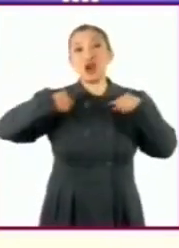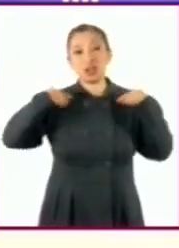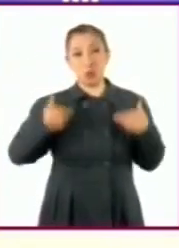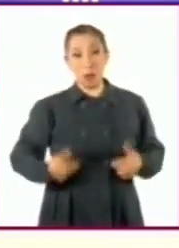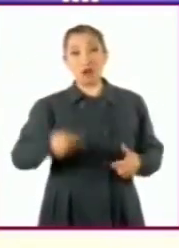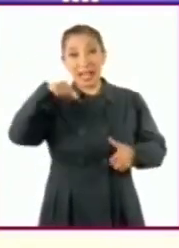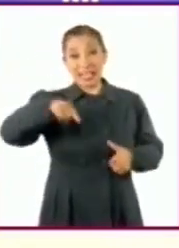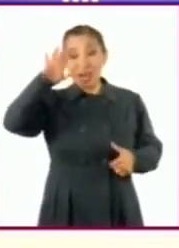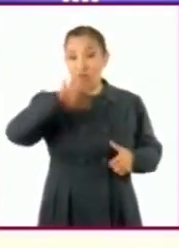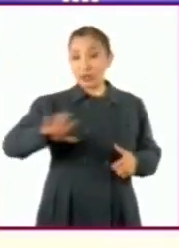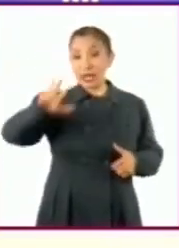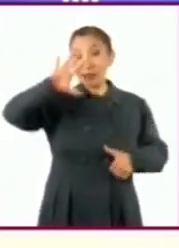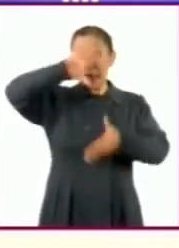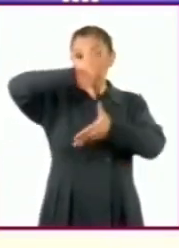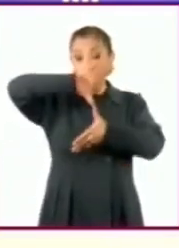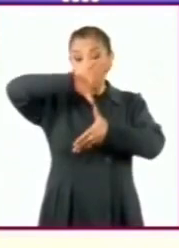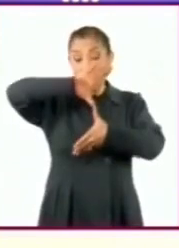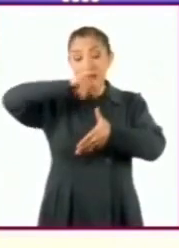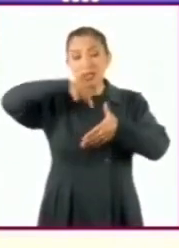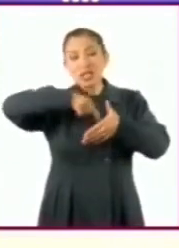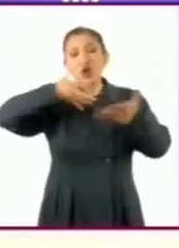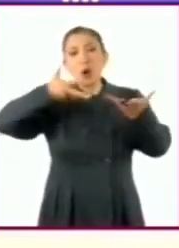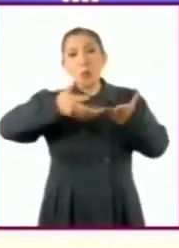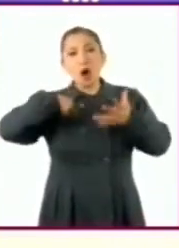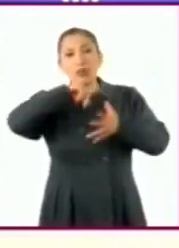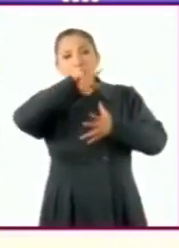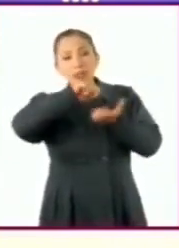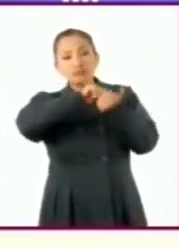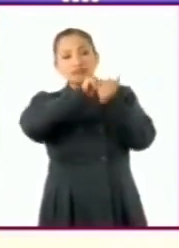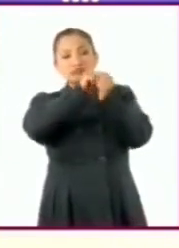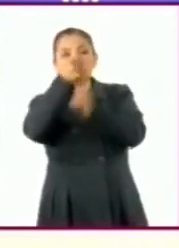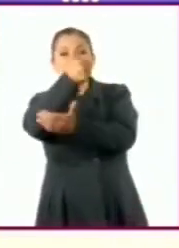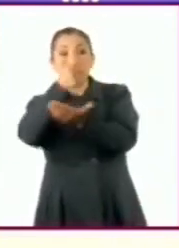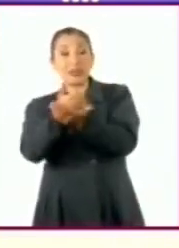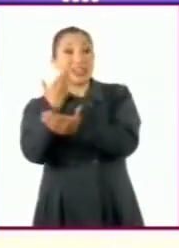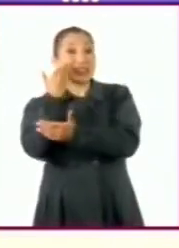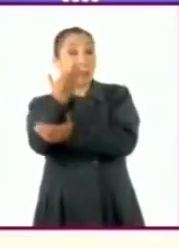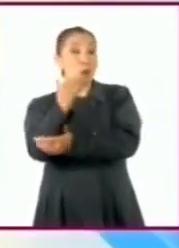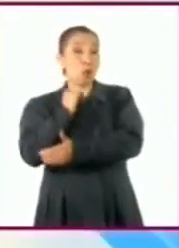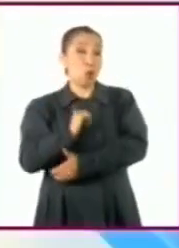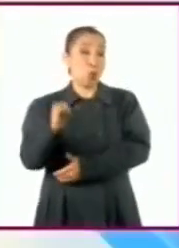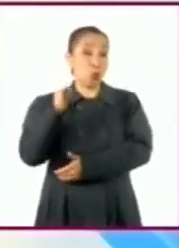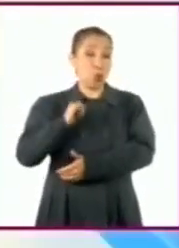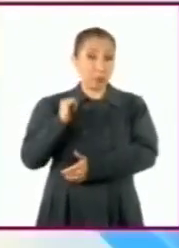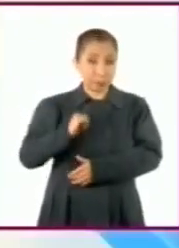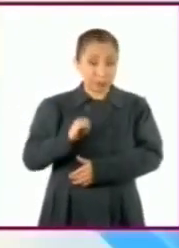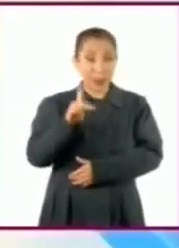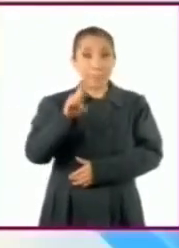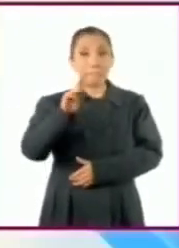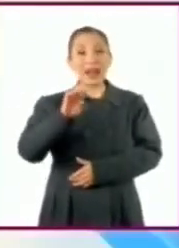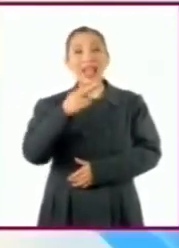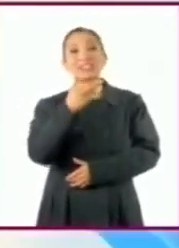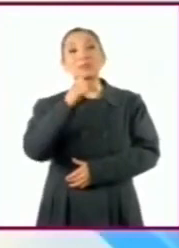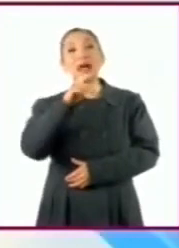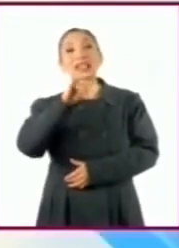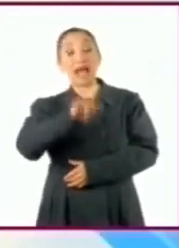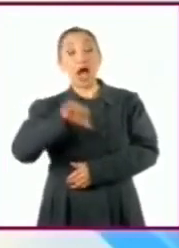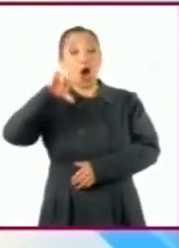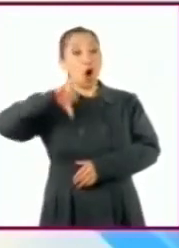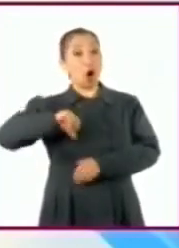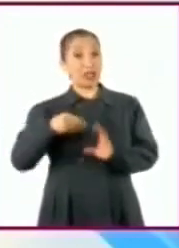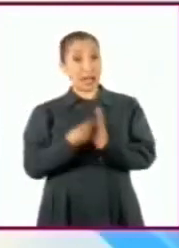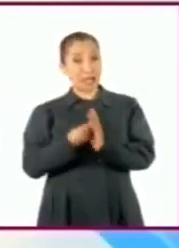al continente americano y el desarrollo de las grandes civilizaciones de la época prehispánica. El propósito de la sesión de